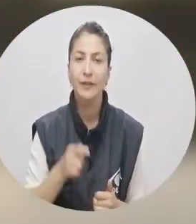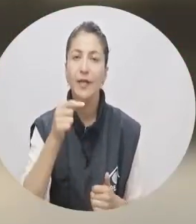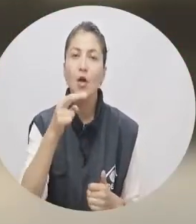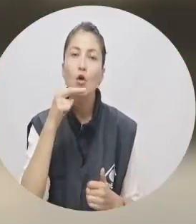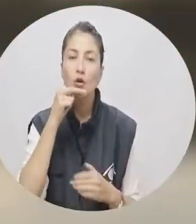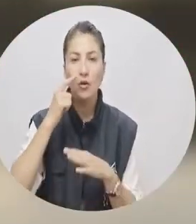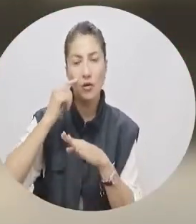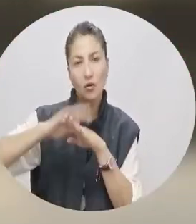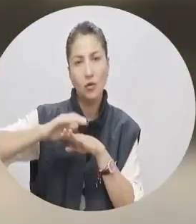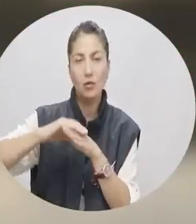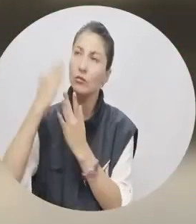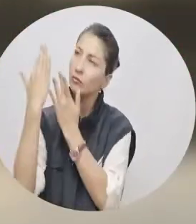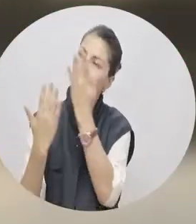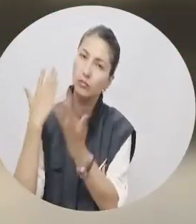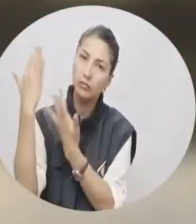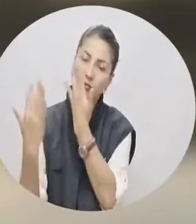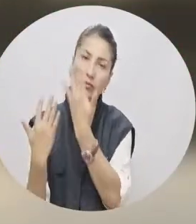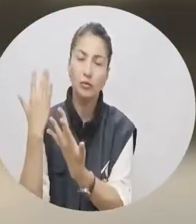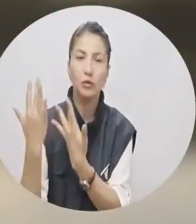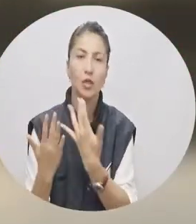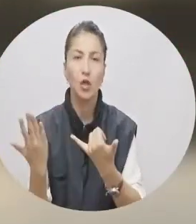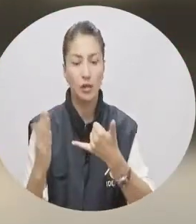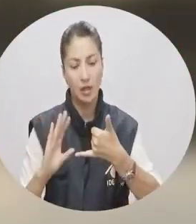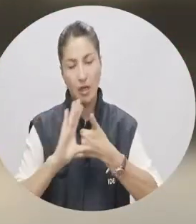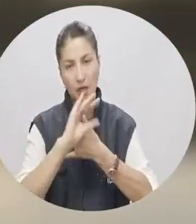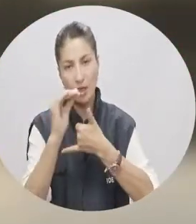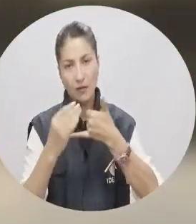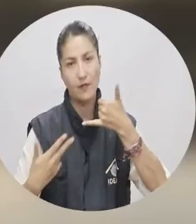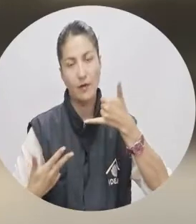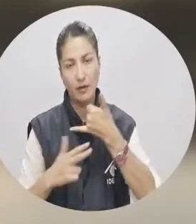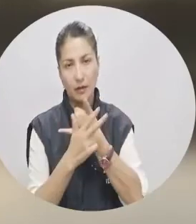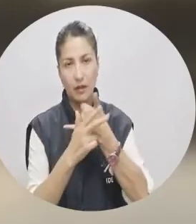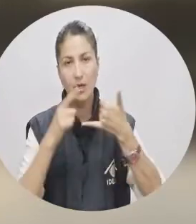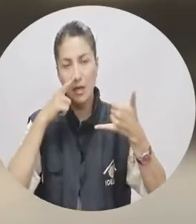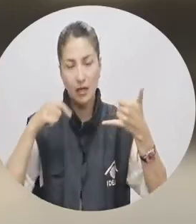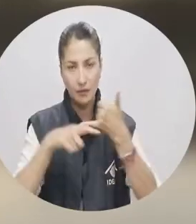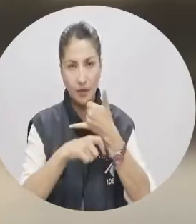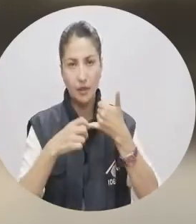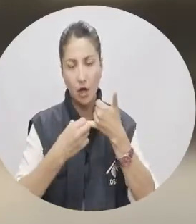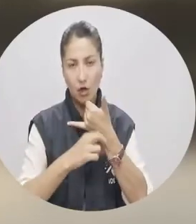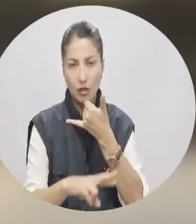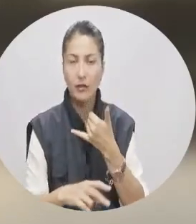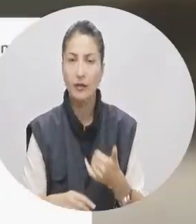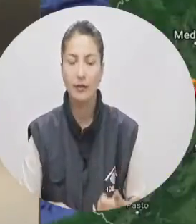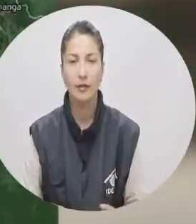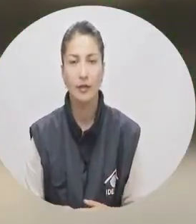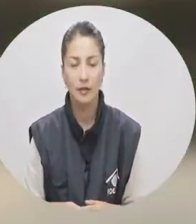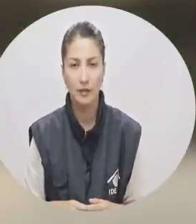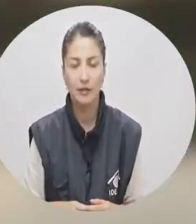arruga por incendios forestales en las regiones caribe andina amazonía y orinoquía